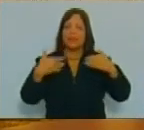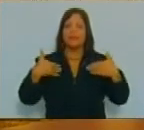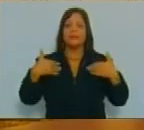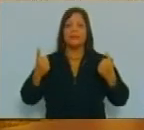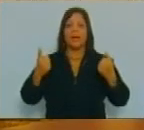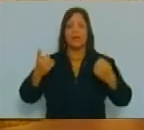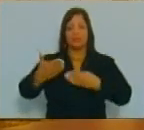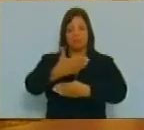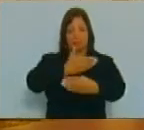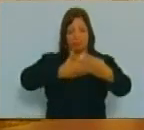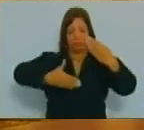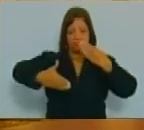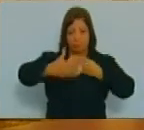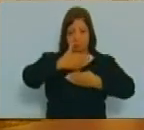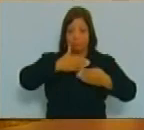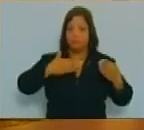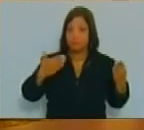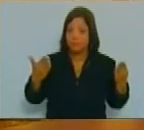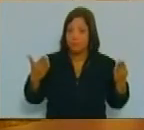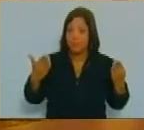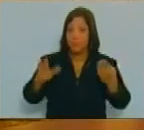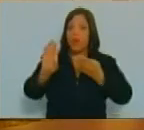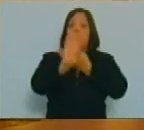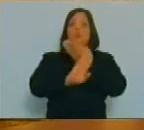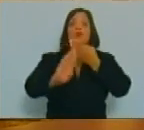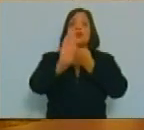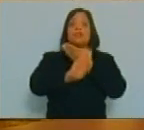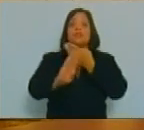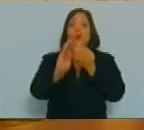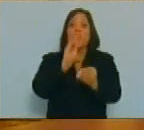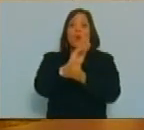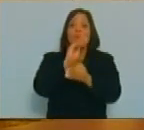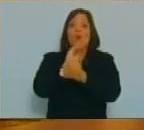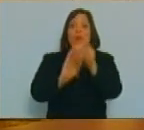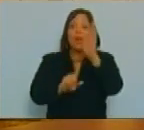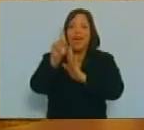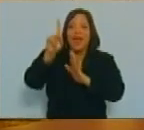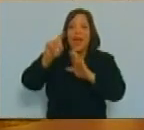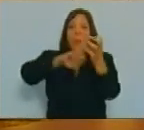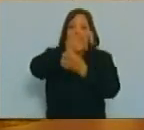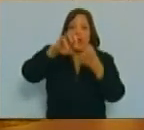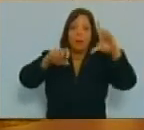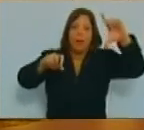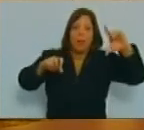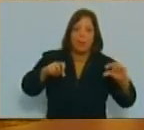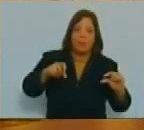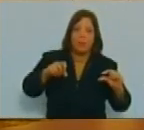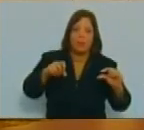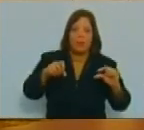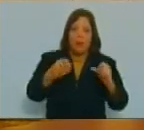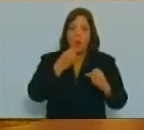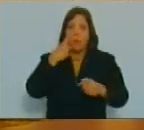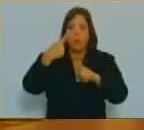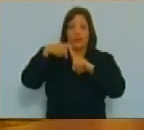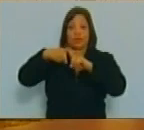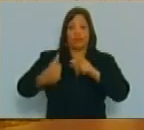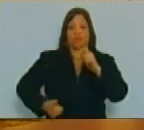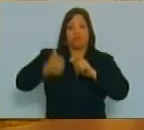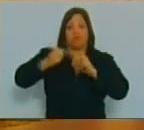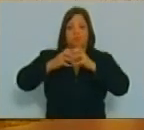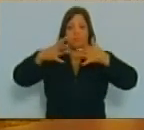fortalecer los factores de protección y minimizar los factores de riesgos y los factores